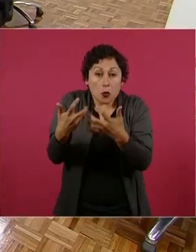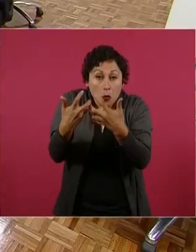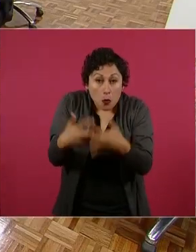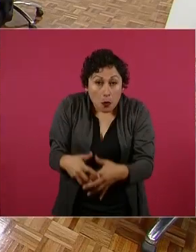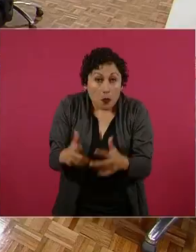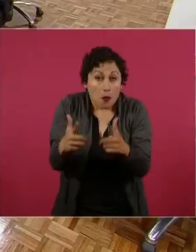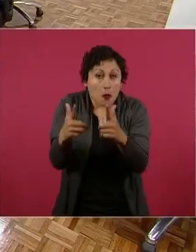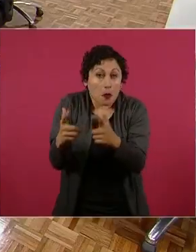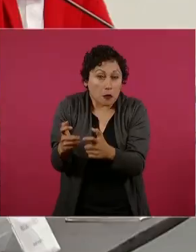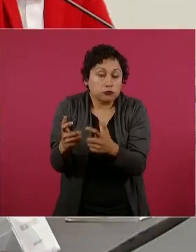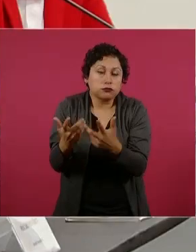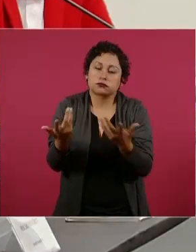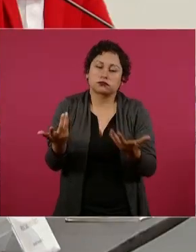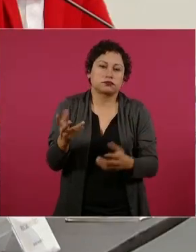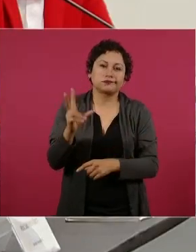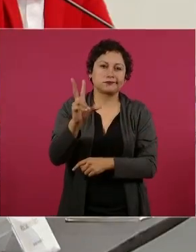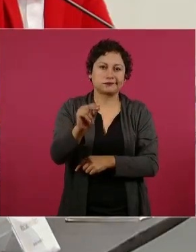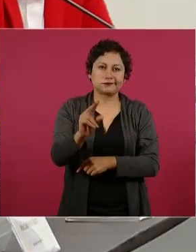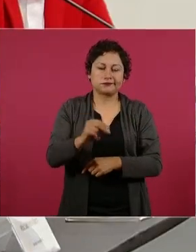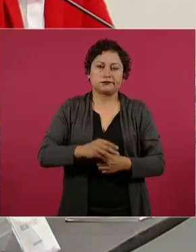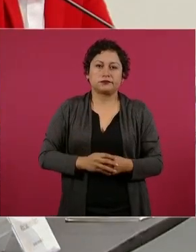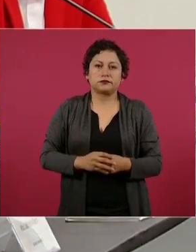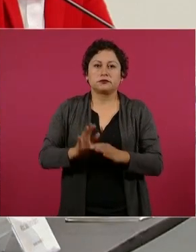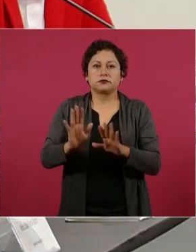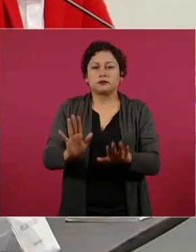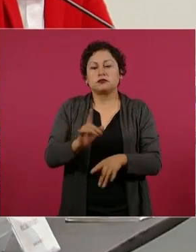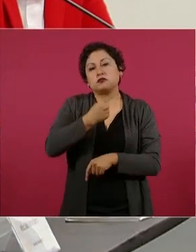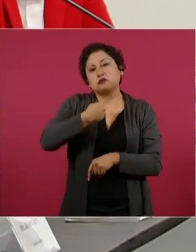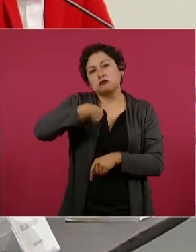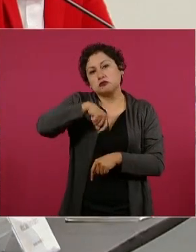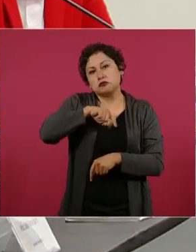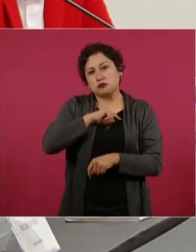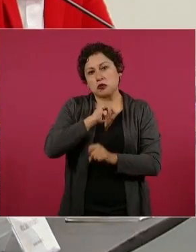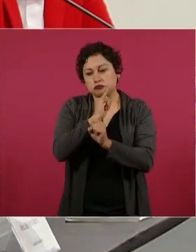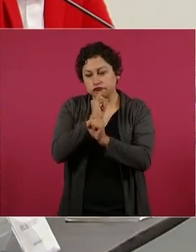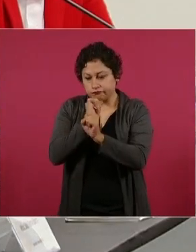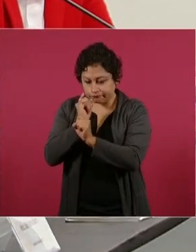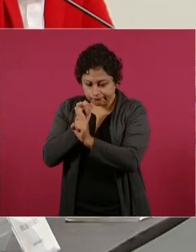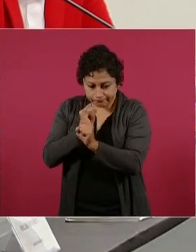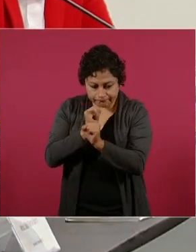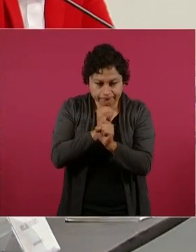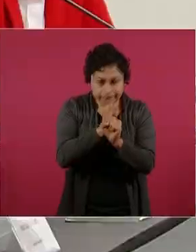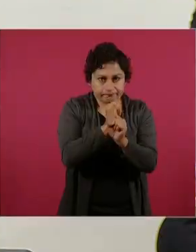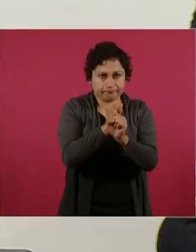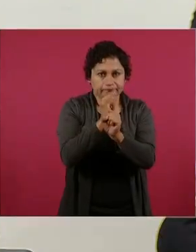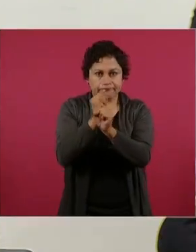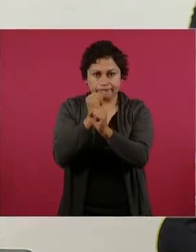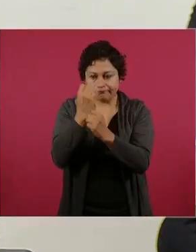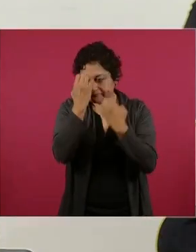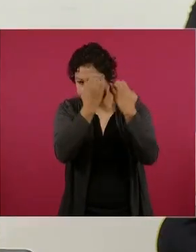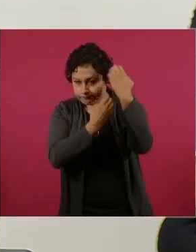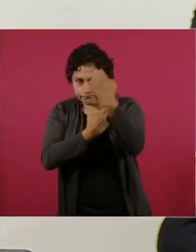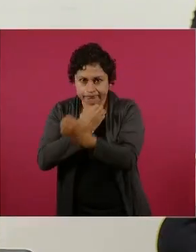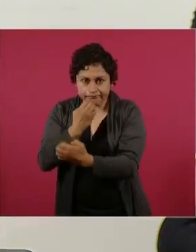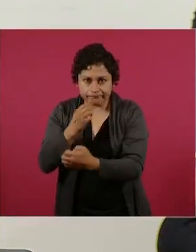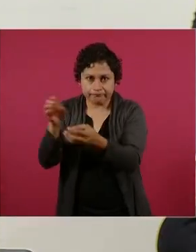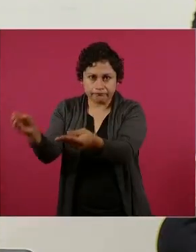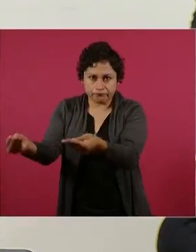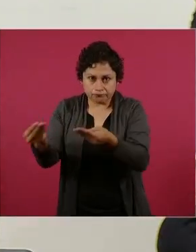Nuestra industria militar fue a hacer un análisis de todo lo que se encontró ahí en